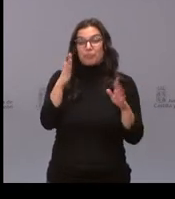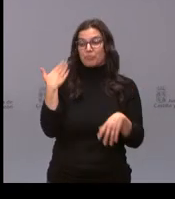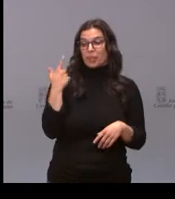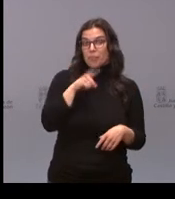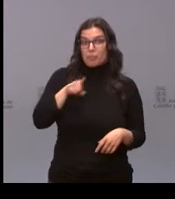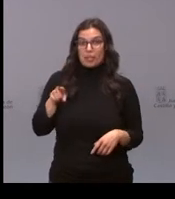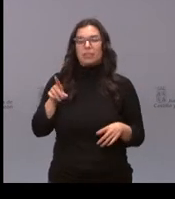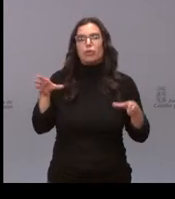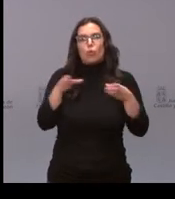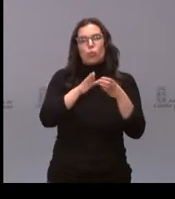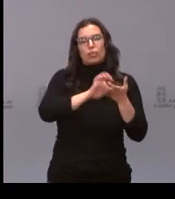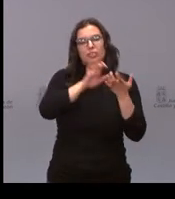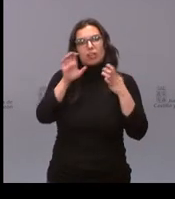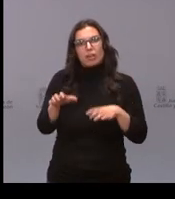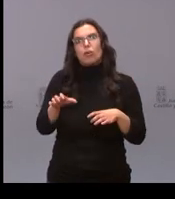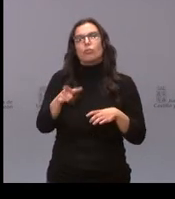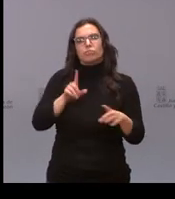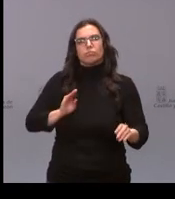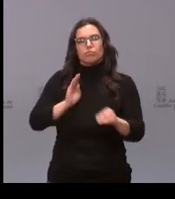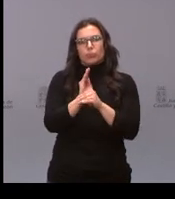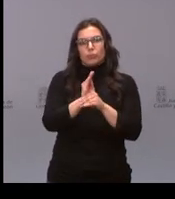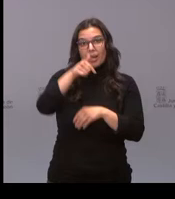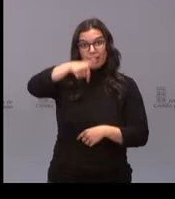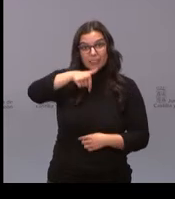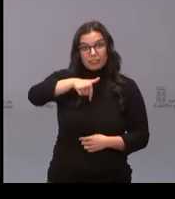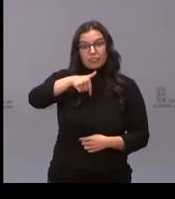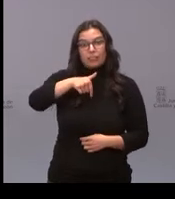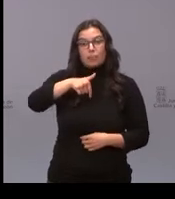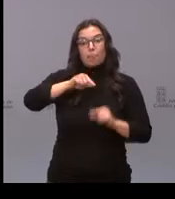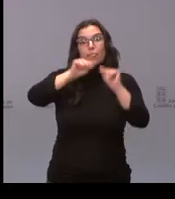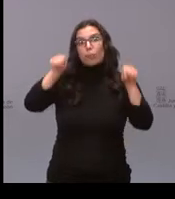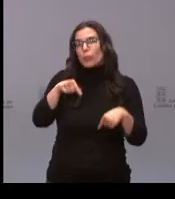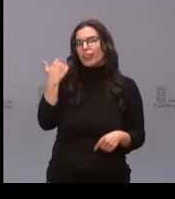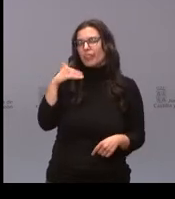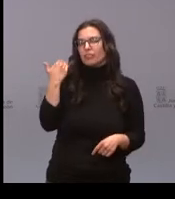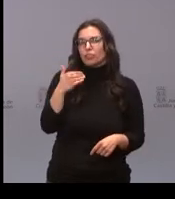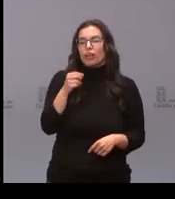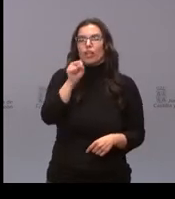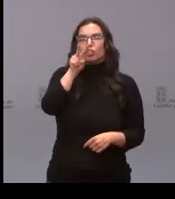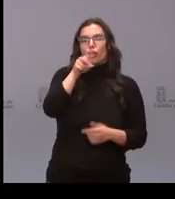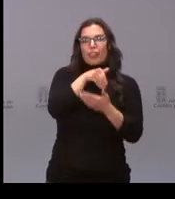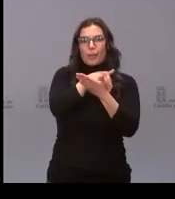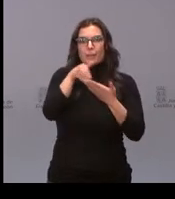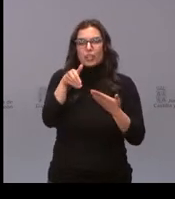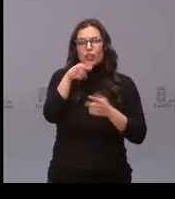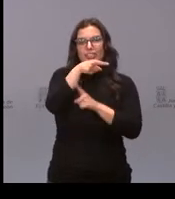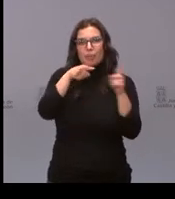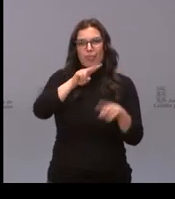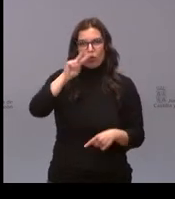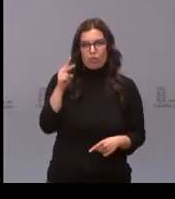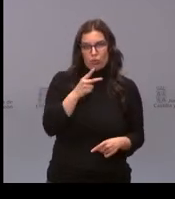meses la Junta de Castilla y León ha invertido aquí, en la provincia de Soria, 12,5 millones de